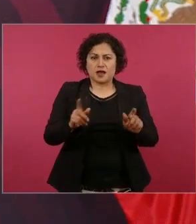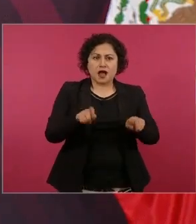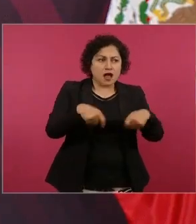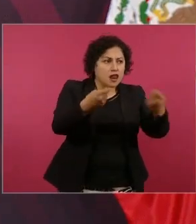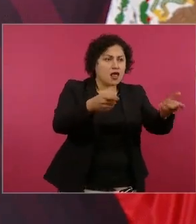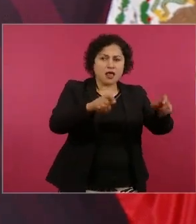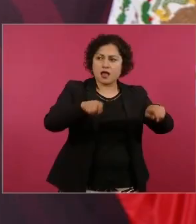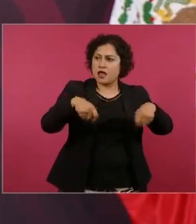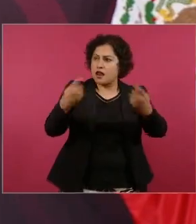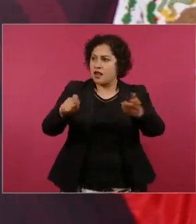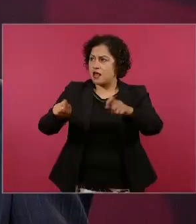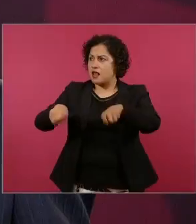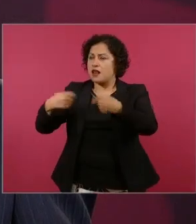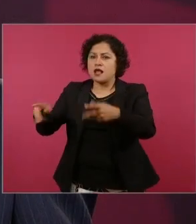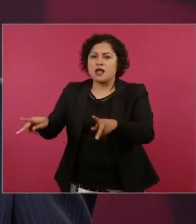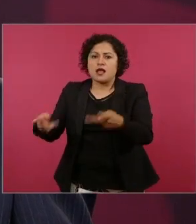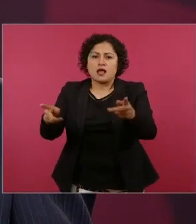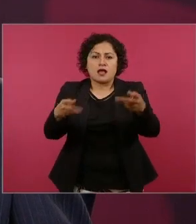los bancos,